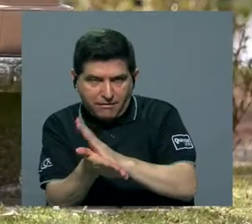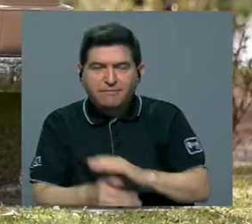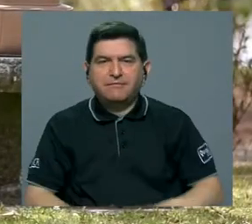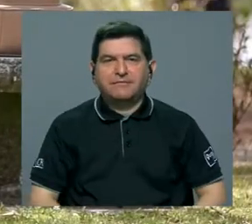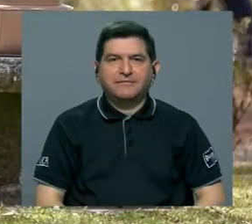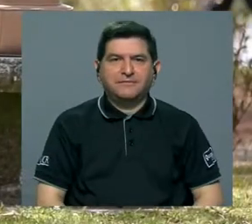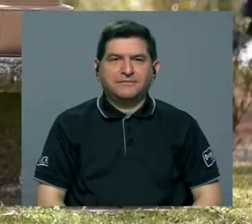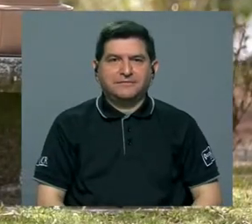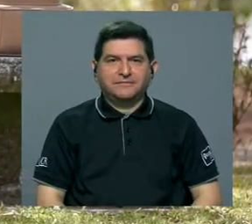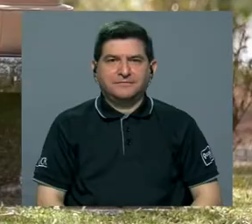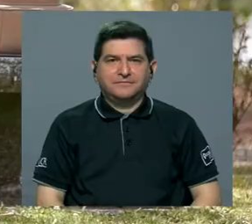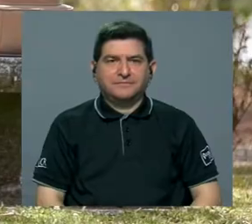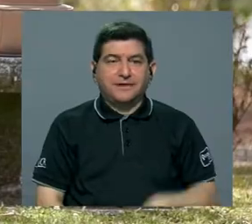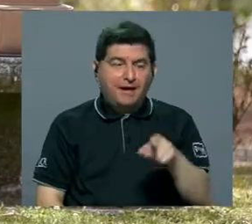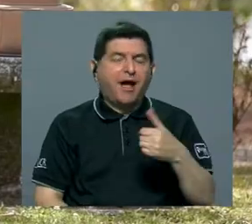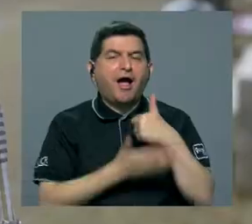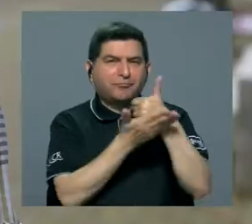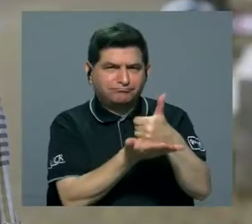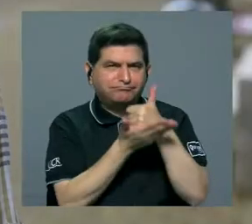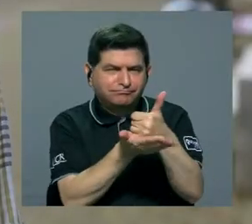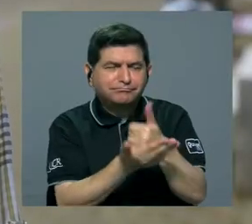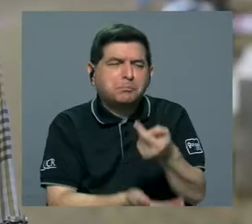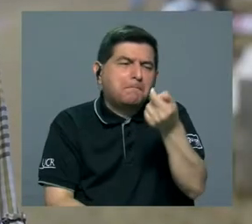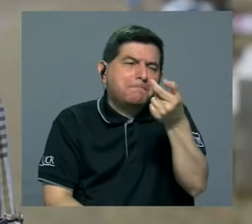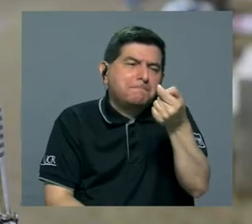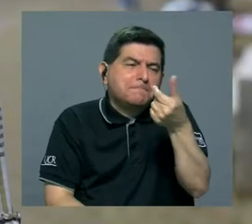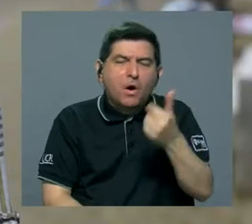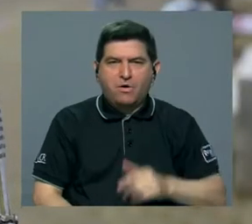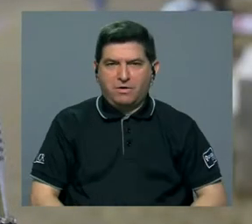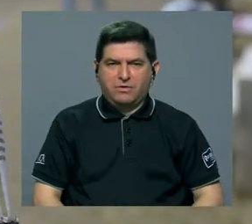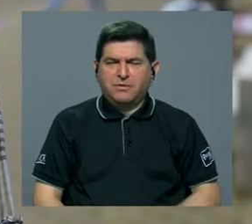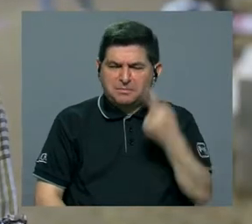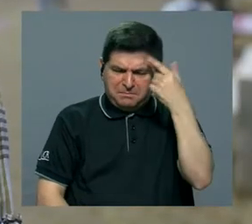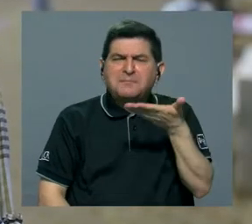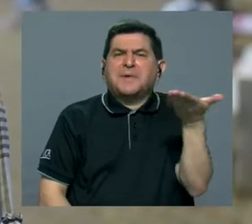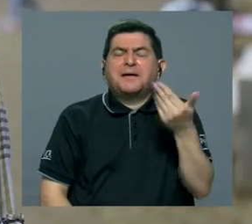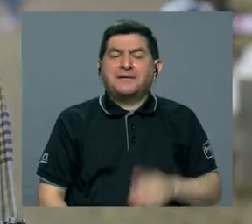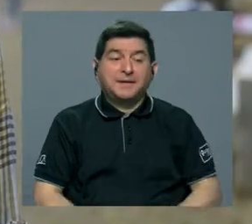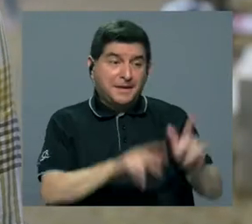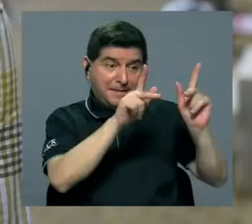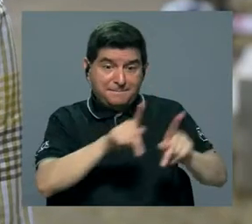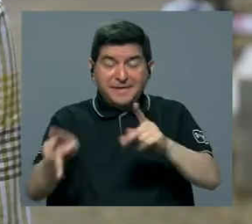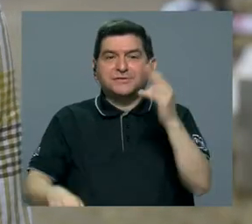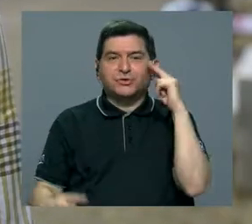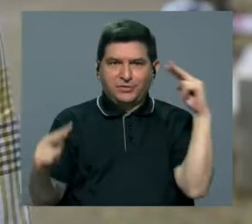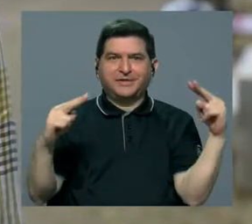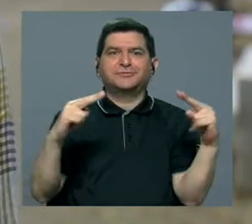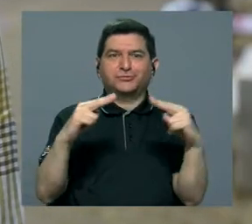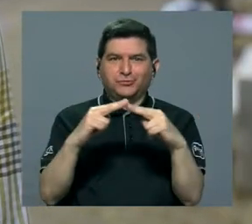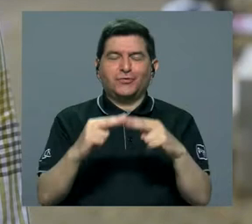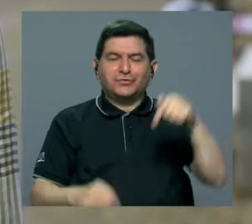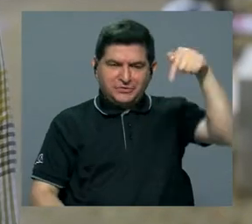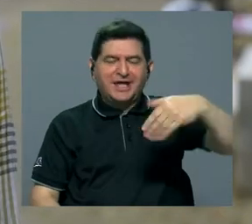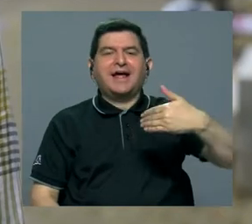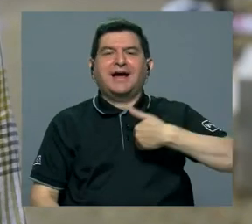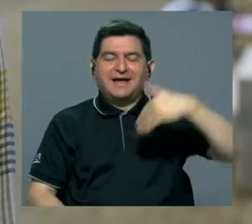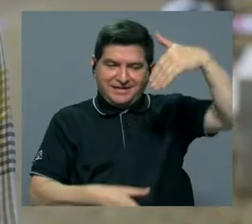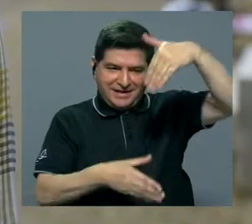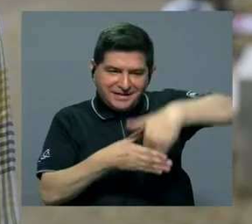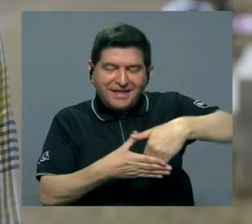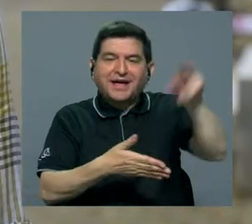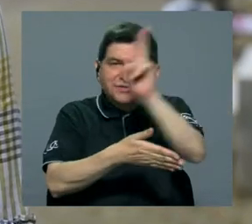es contribuir con un granito para que la gente conozca lo que hay dentro